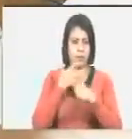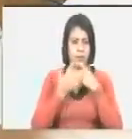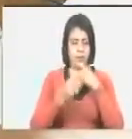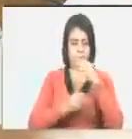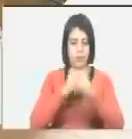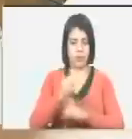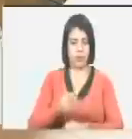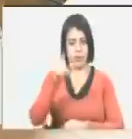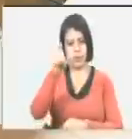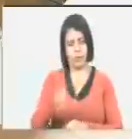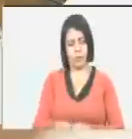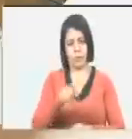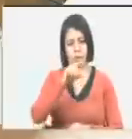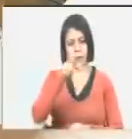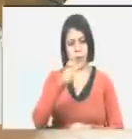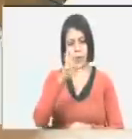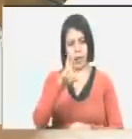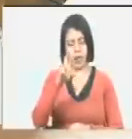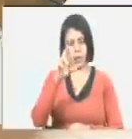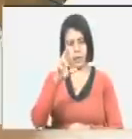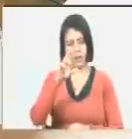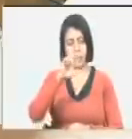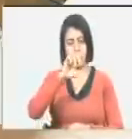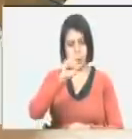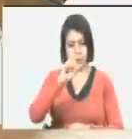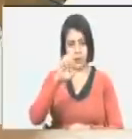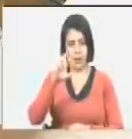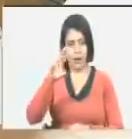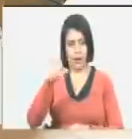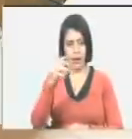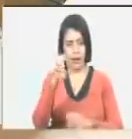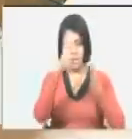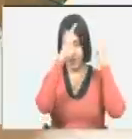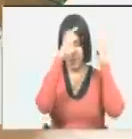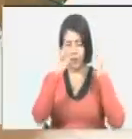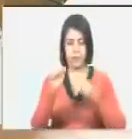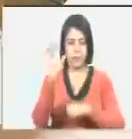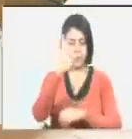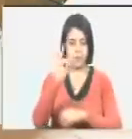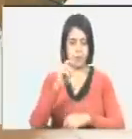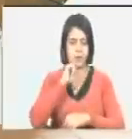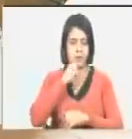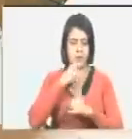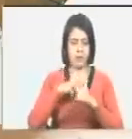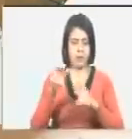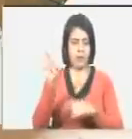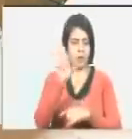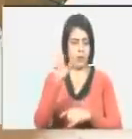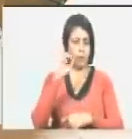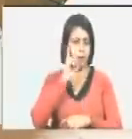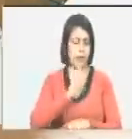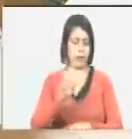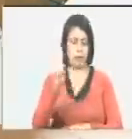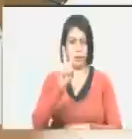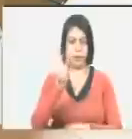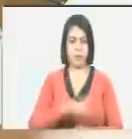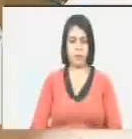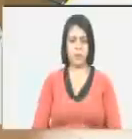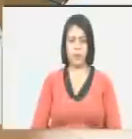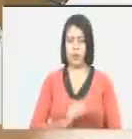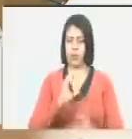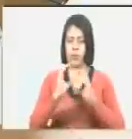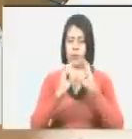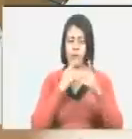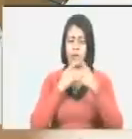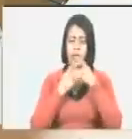suscrita por el ciudadano Sergei Melik Badazarov, embajador de la Federación de Rusia en la República Bolivariana de Venezuela, mediante